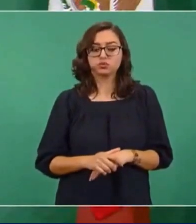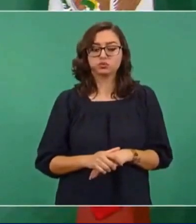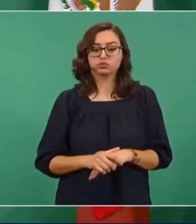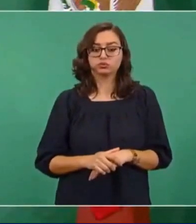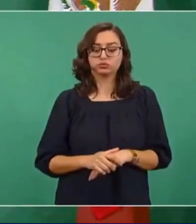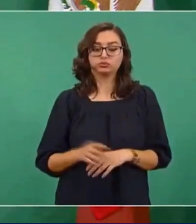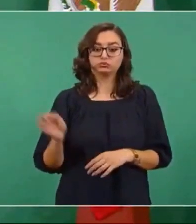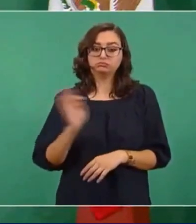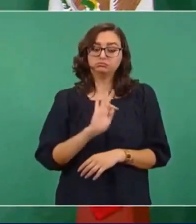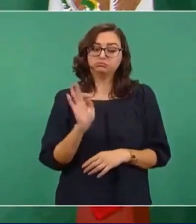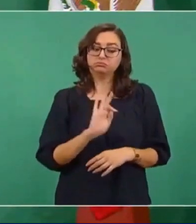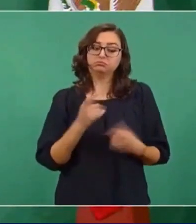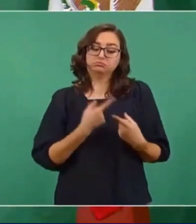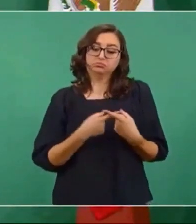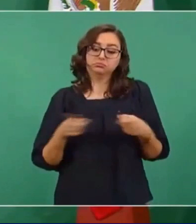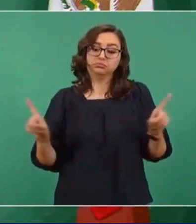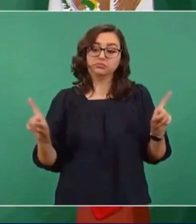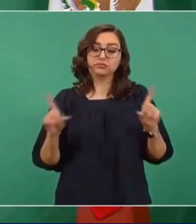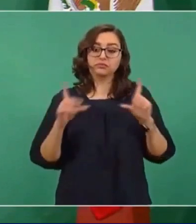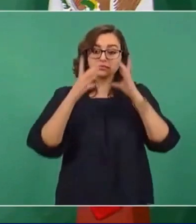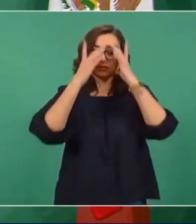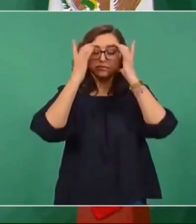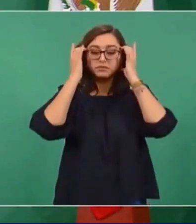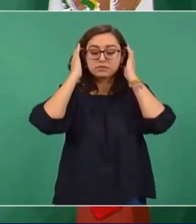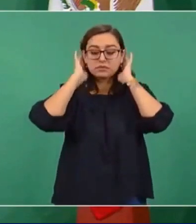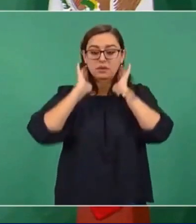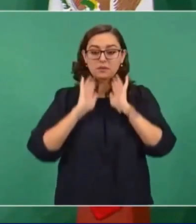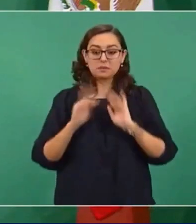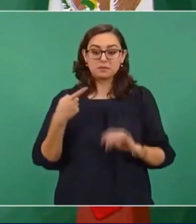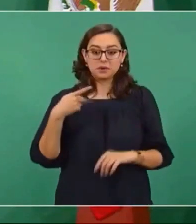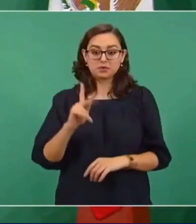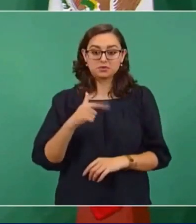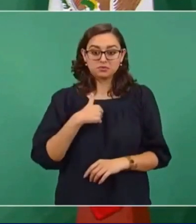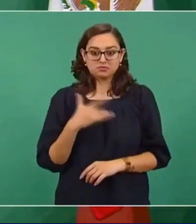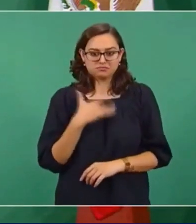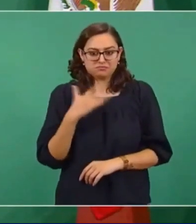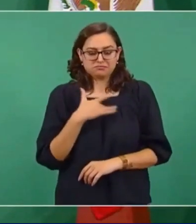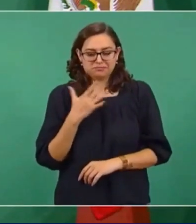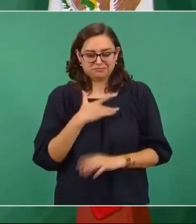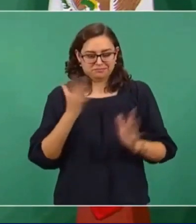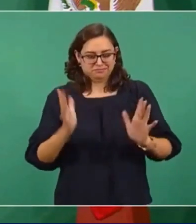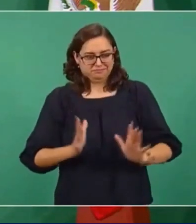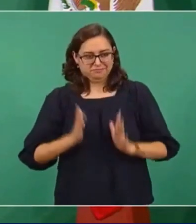ser distinto, pero por eso me llamó mucho la atención